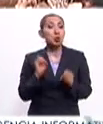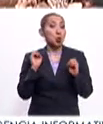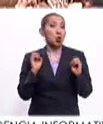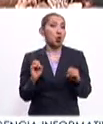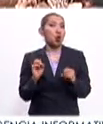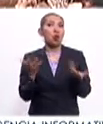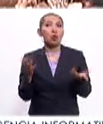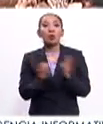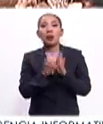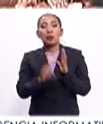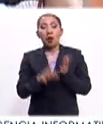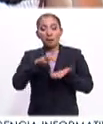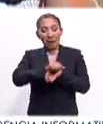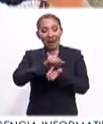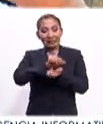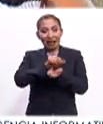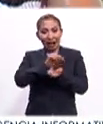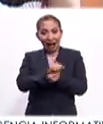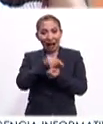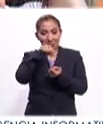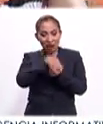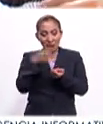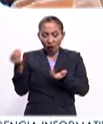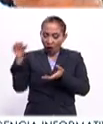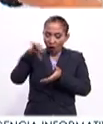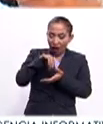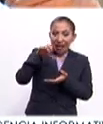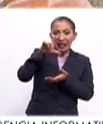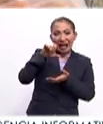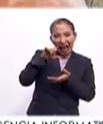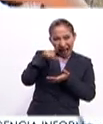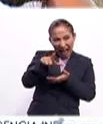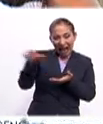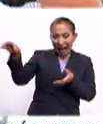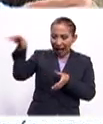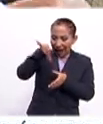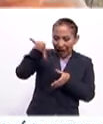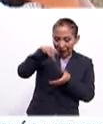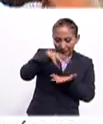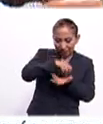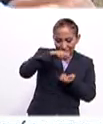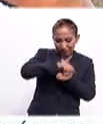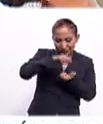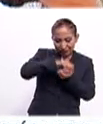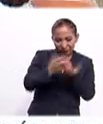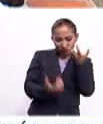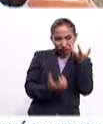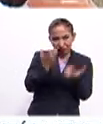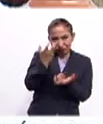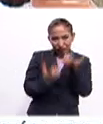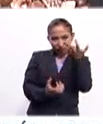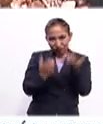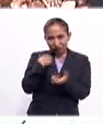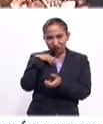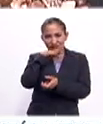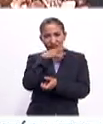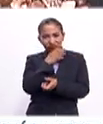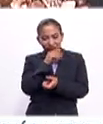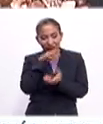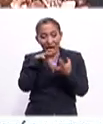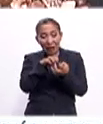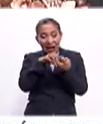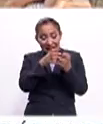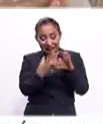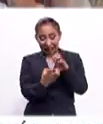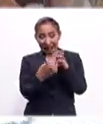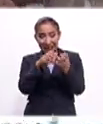O lo que se hace con la masa, en ese añadirle cal al momento del cocimiento del maíz. La masa